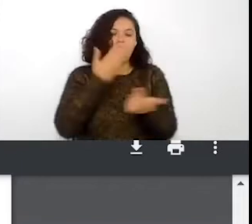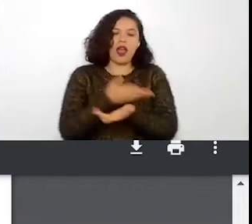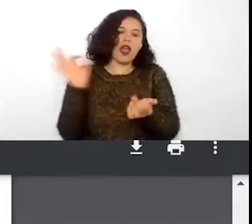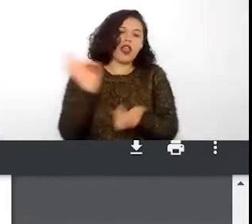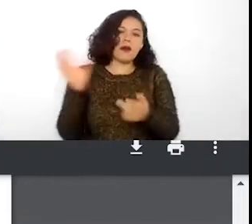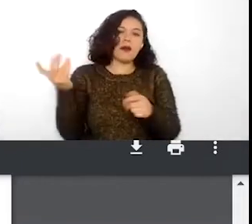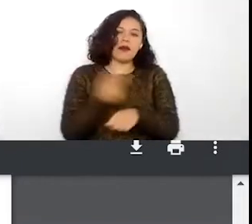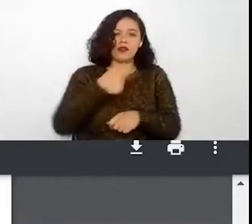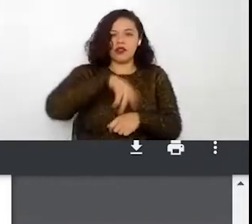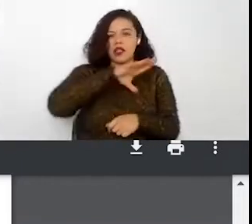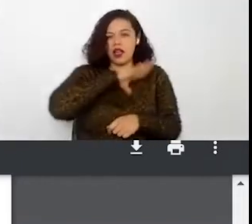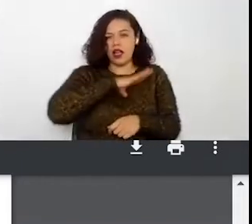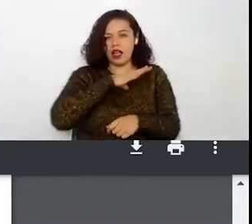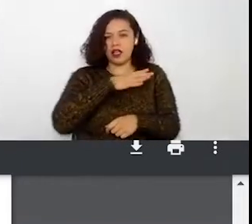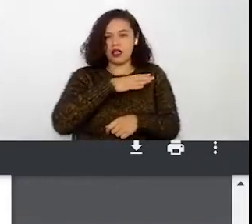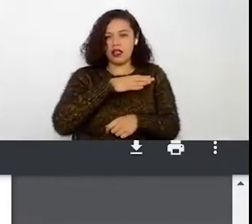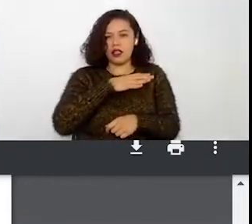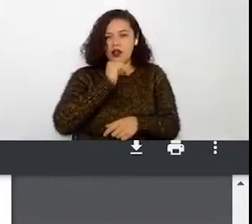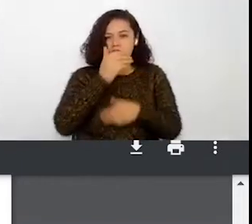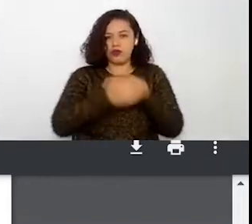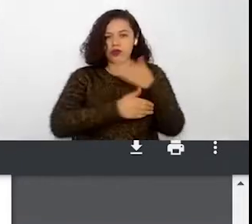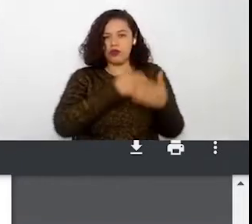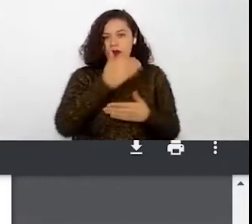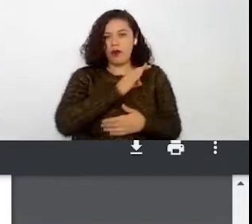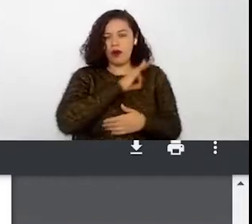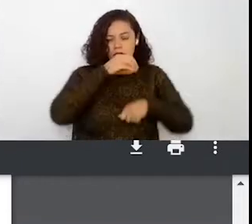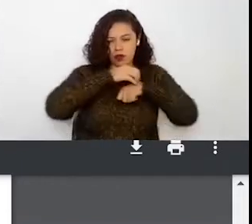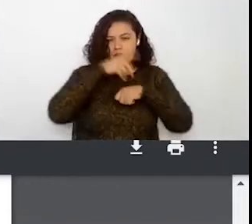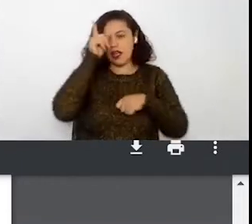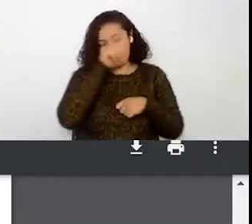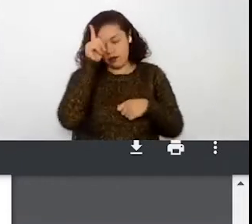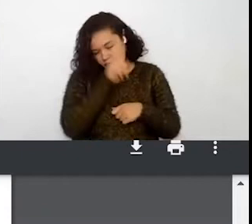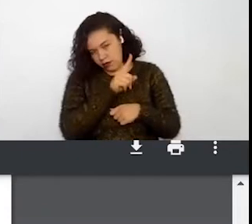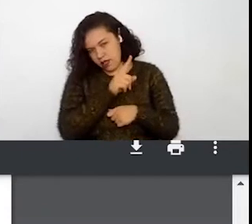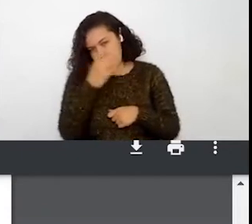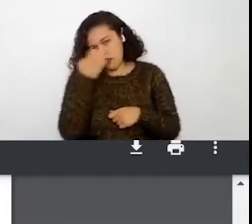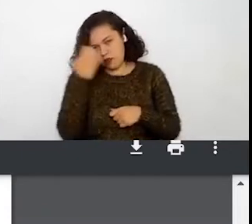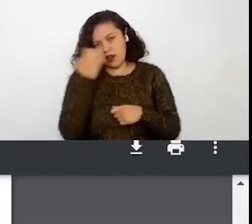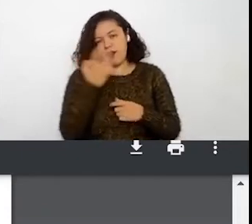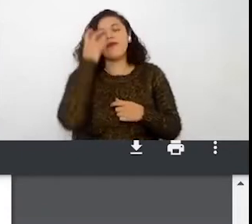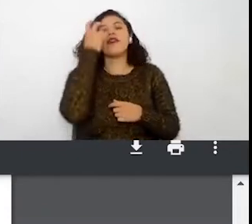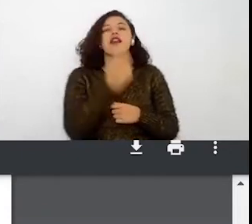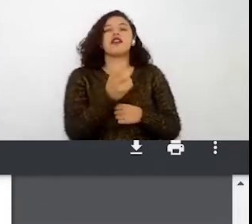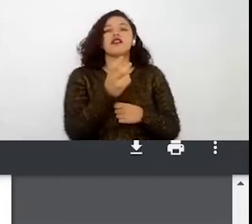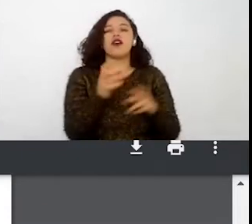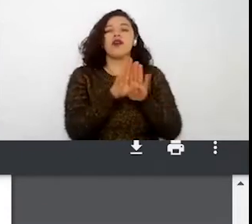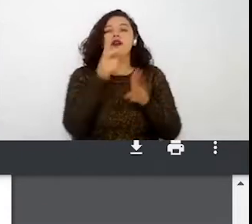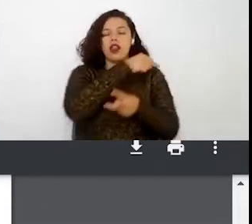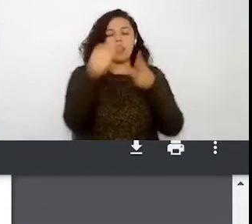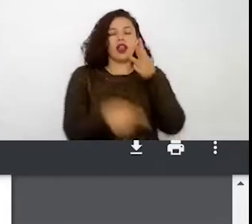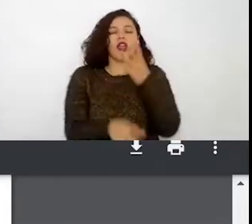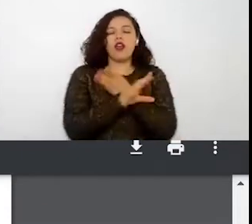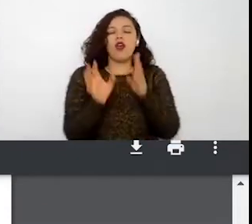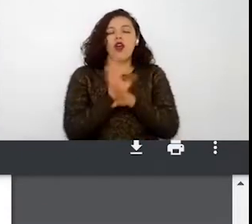ustedes igual aquí pueden poner otros elementos y la orientación académica Estos son digamos los tres elementos de